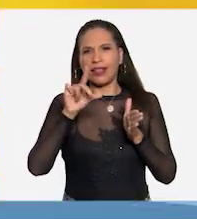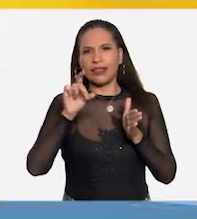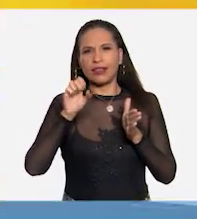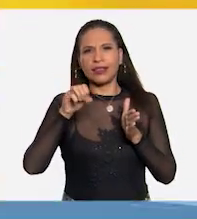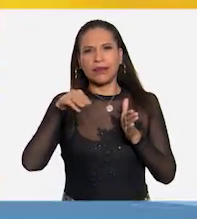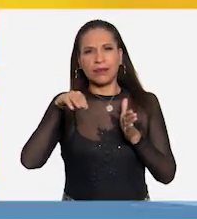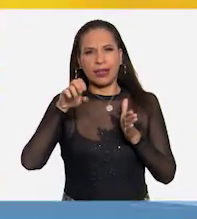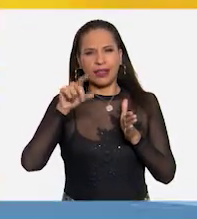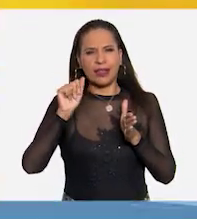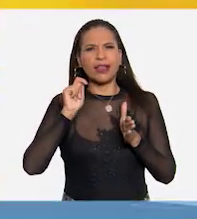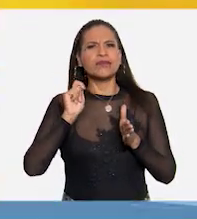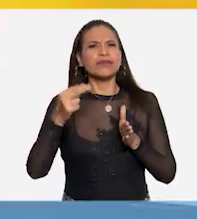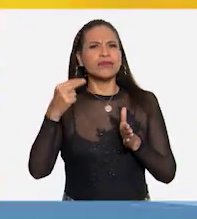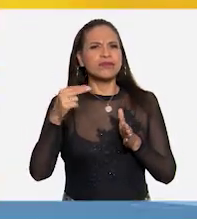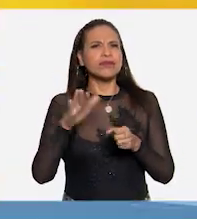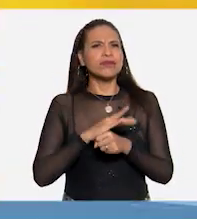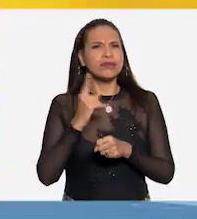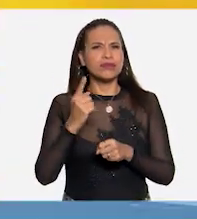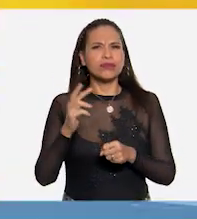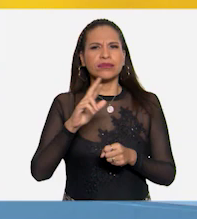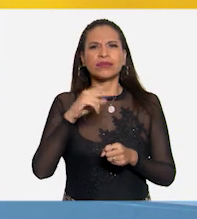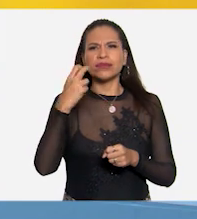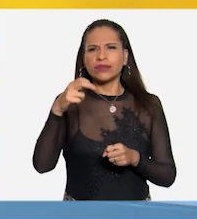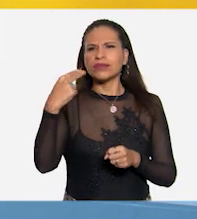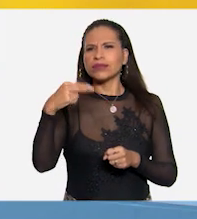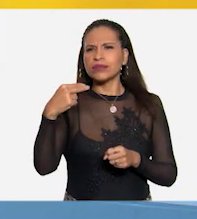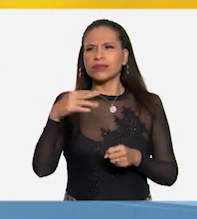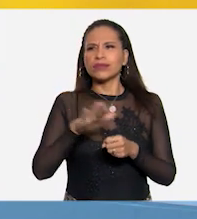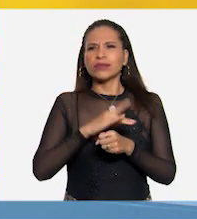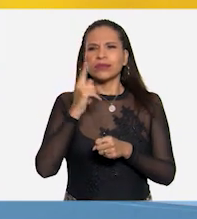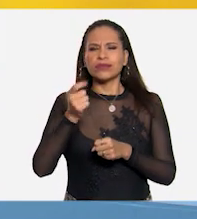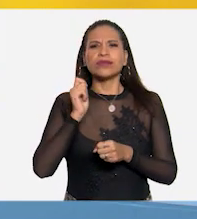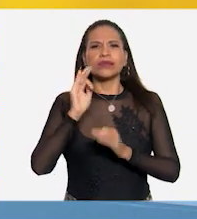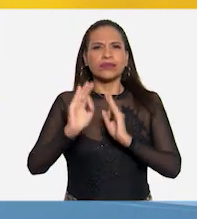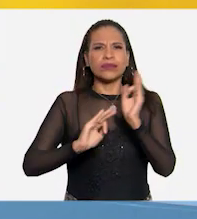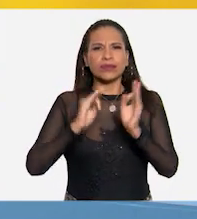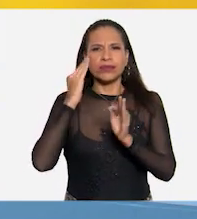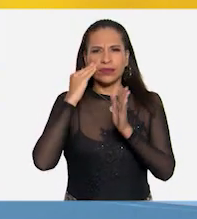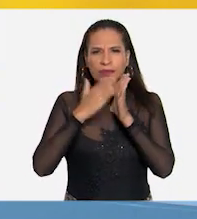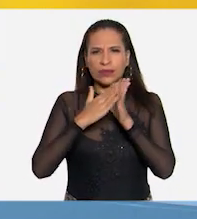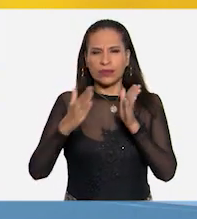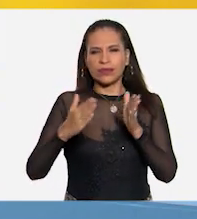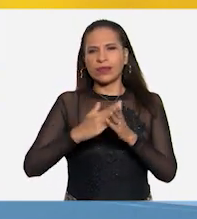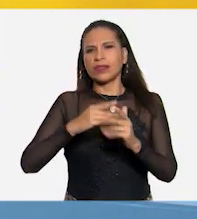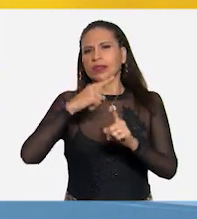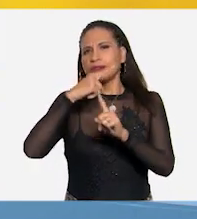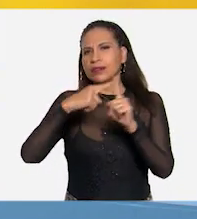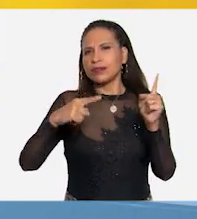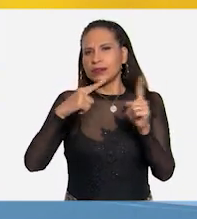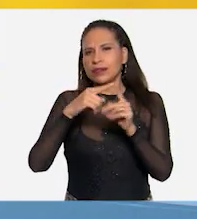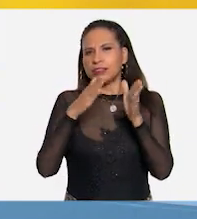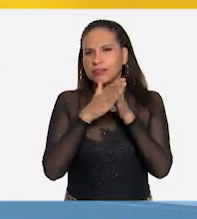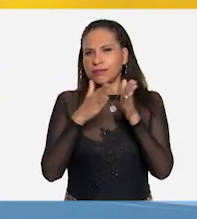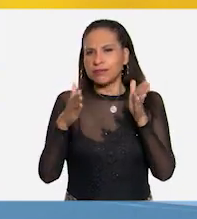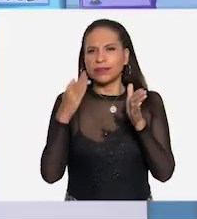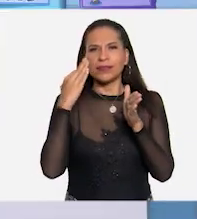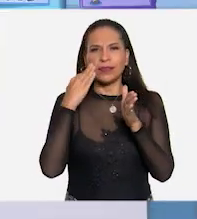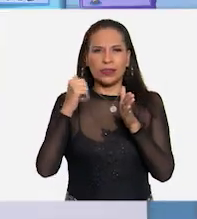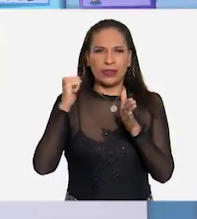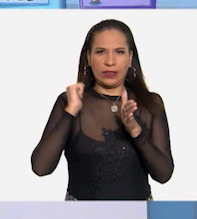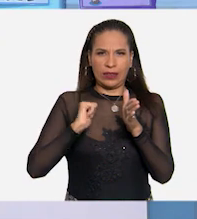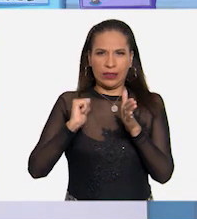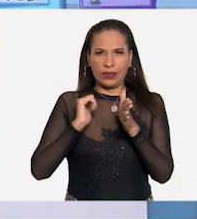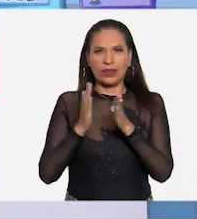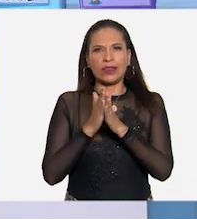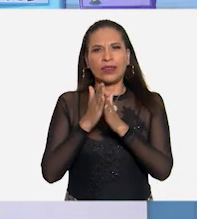sí me acuerdo, maestra Vero. Recibe ese nombre porque se trató de una etapa intermedia ubicada entre la época antigua y